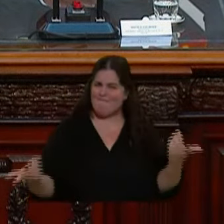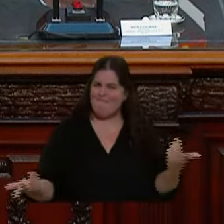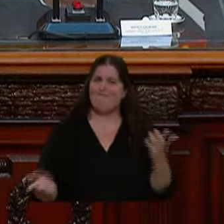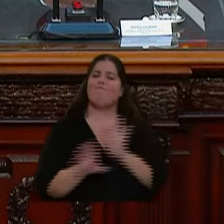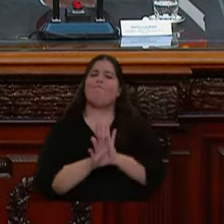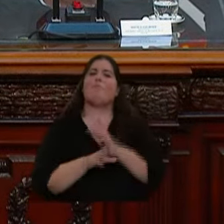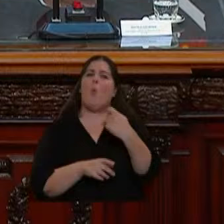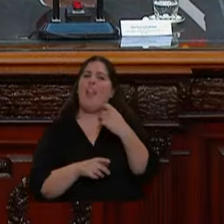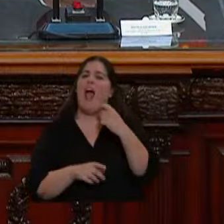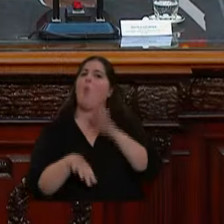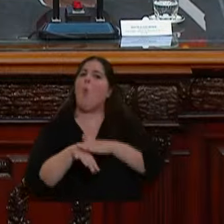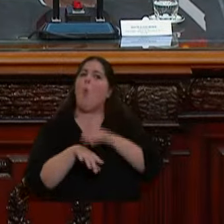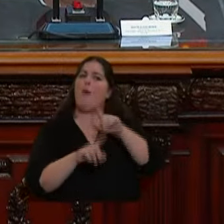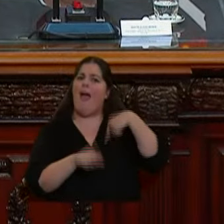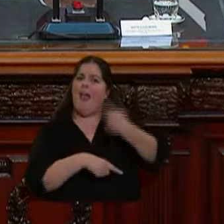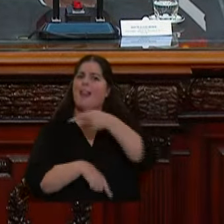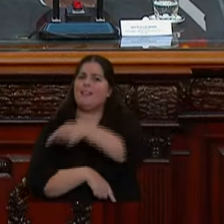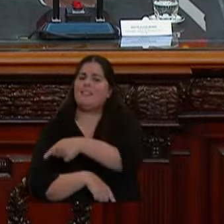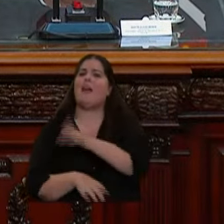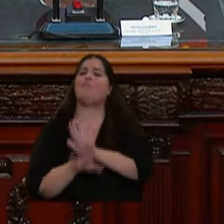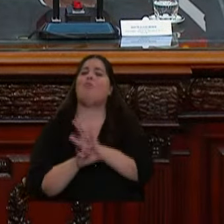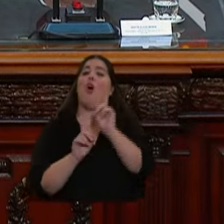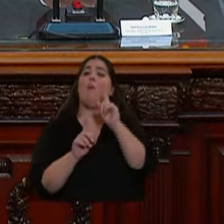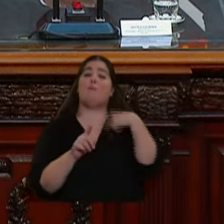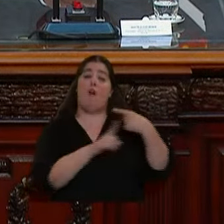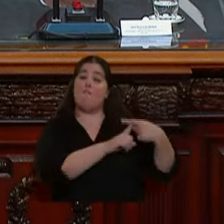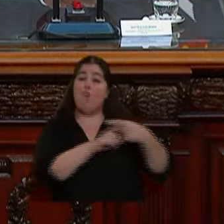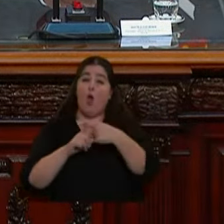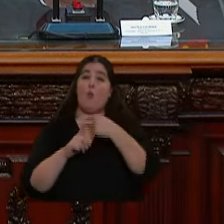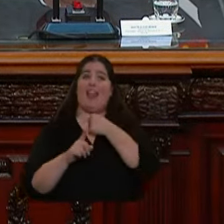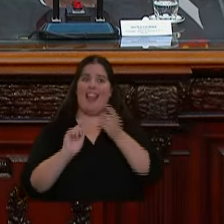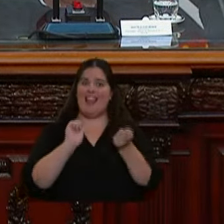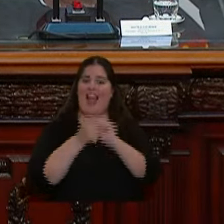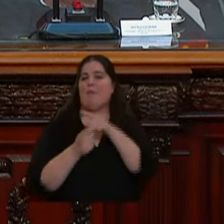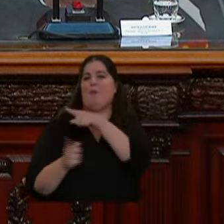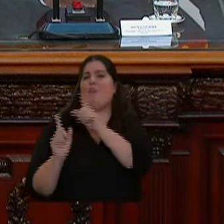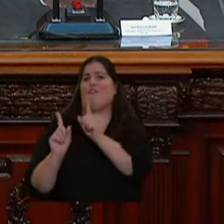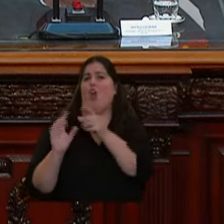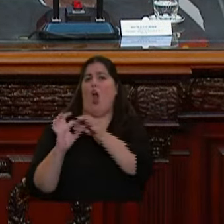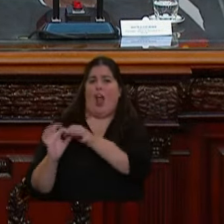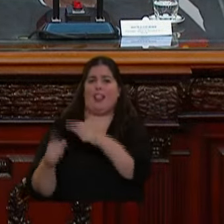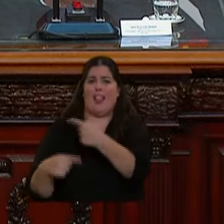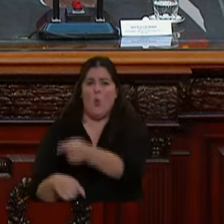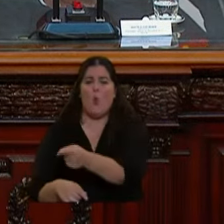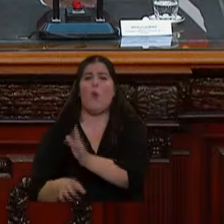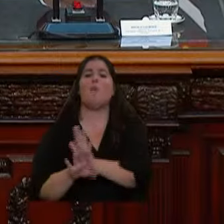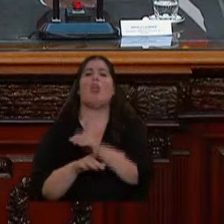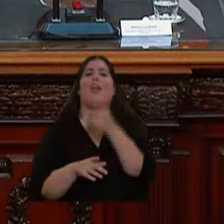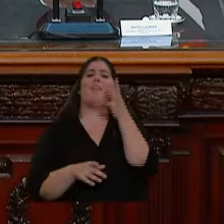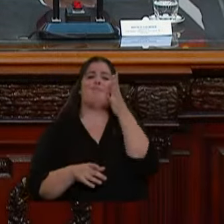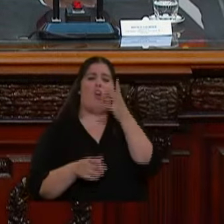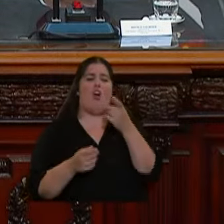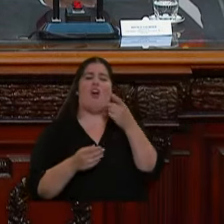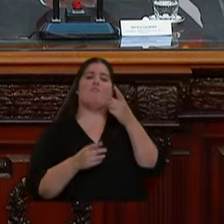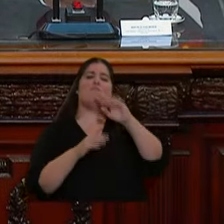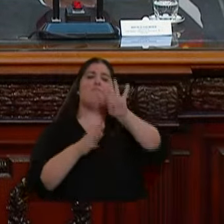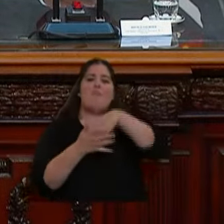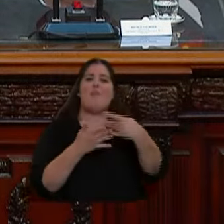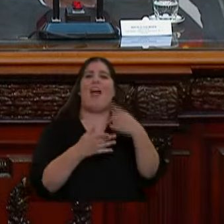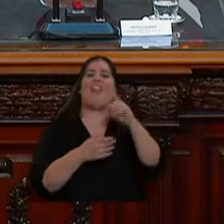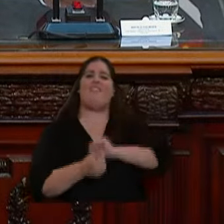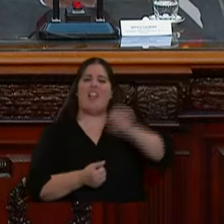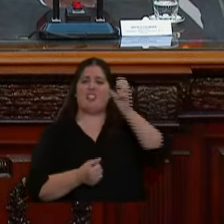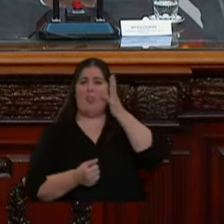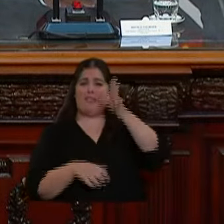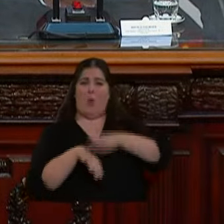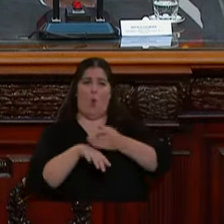herencia, continúan atados a una fórmula que quisimos cambiar porque pulveriza sus ingresos en un régimen de alta inflación a causa del gobierno